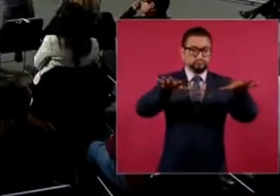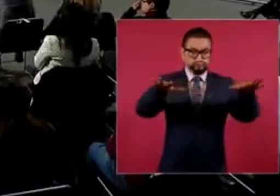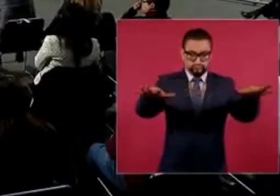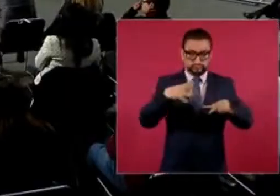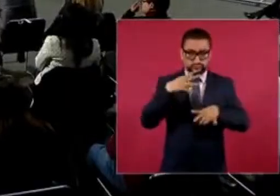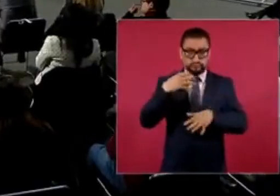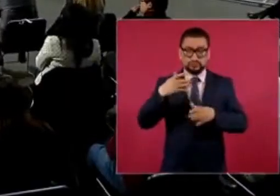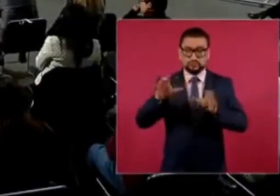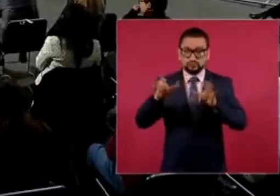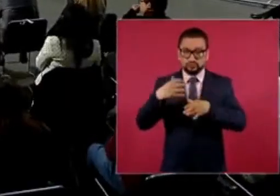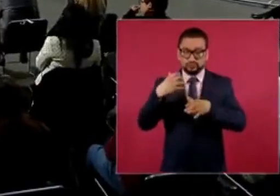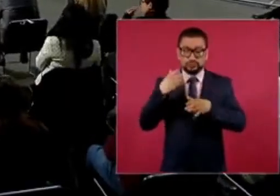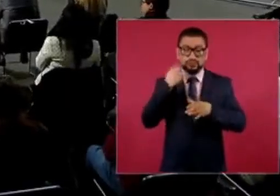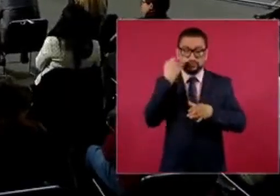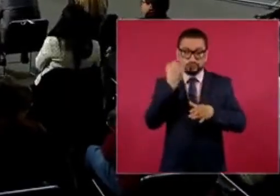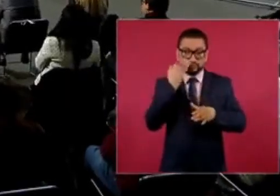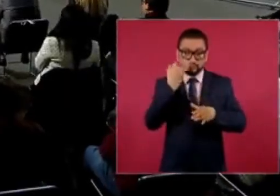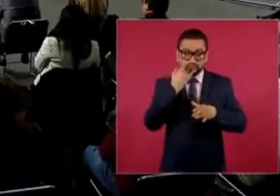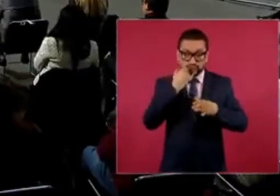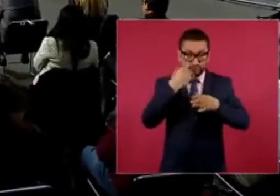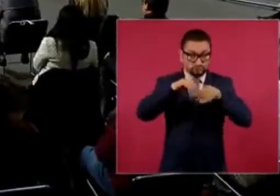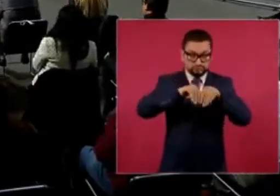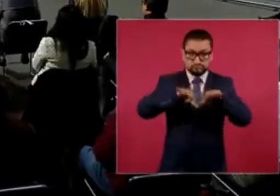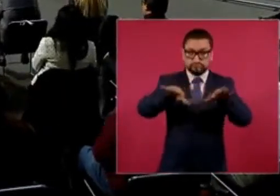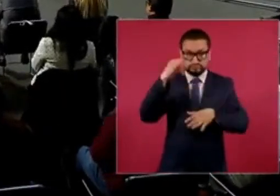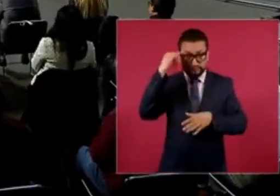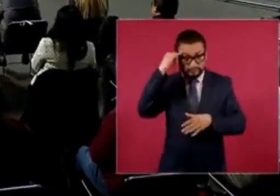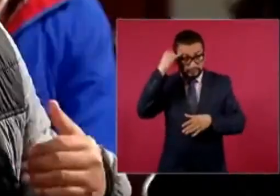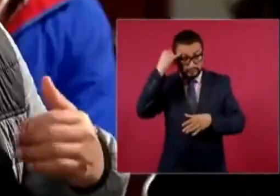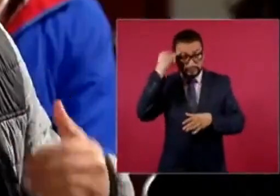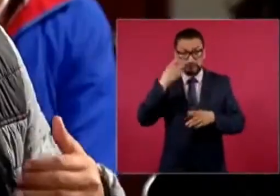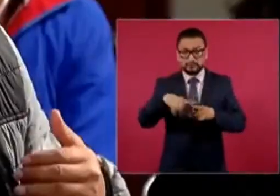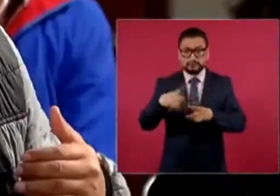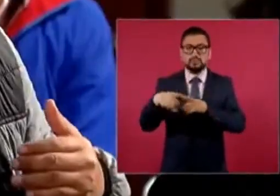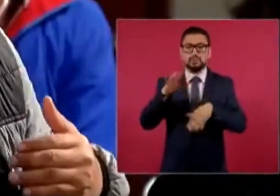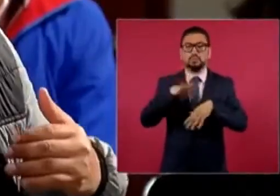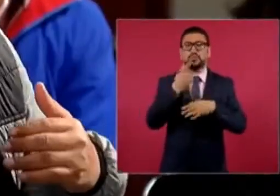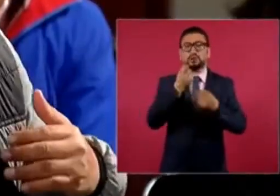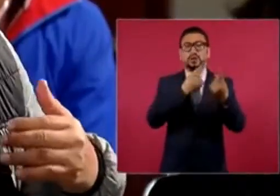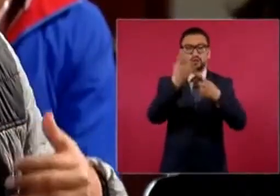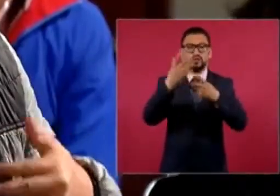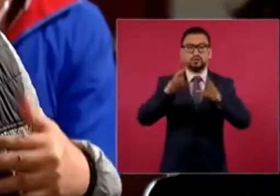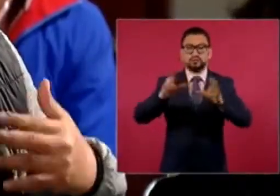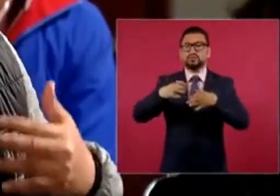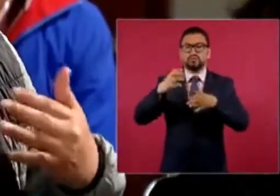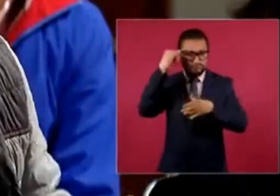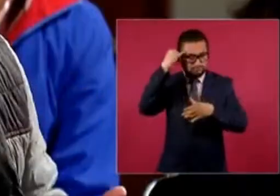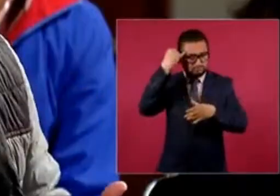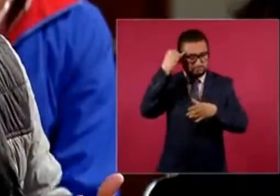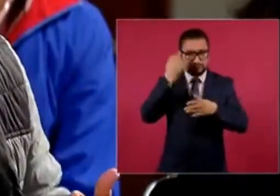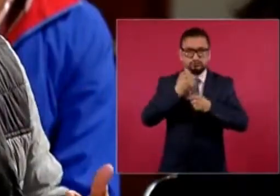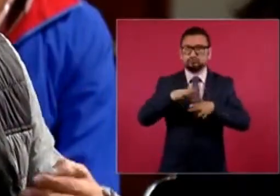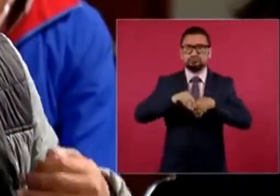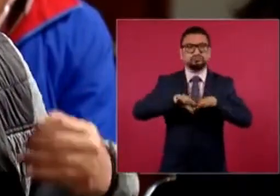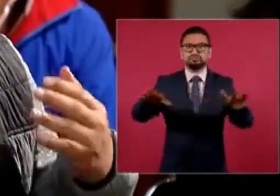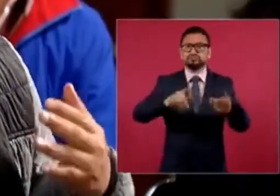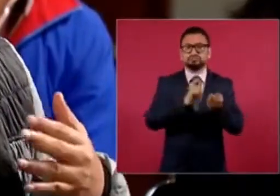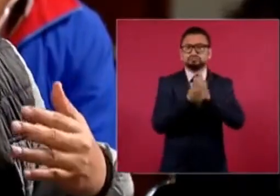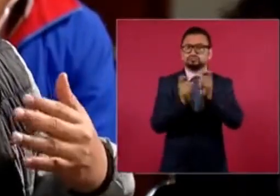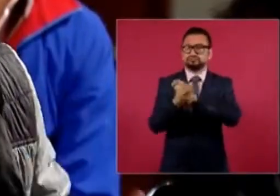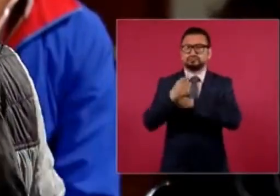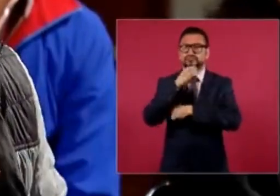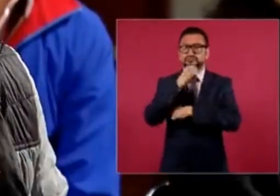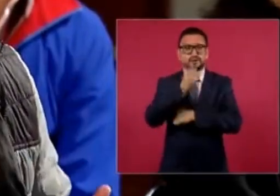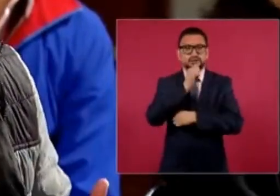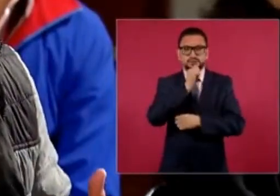y comunidades indígenas? Porque hay muchas reformas que se han hecho que en las comunidades no hay ninguna información sobre lo que